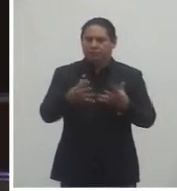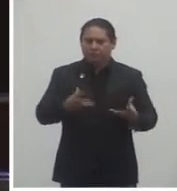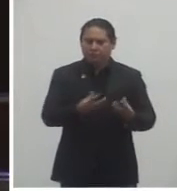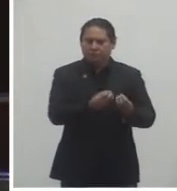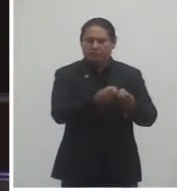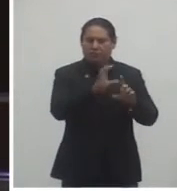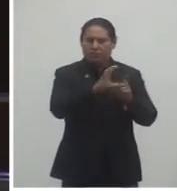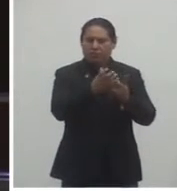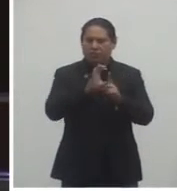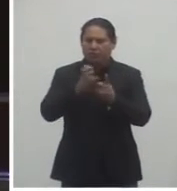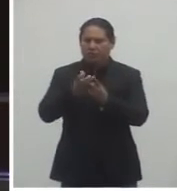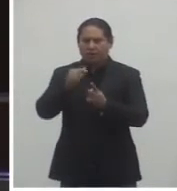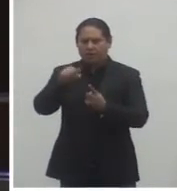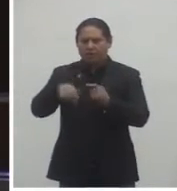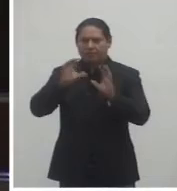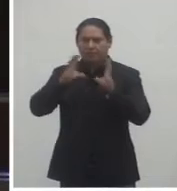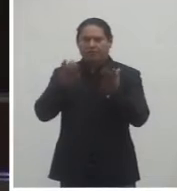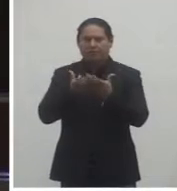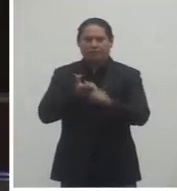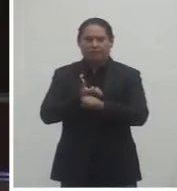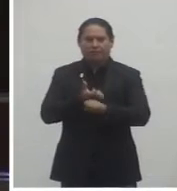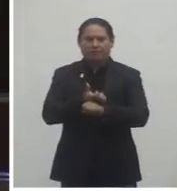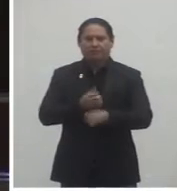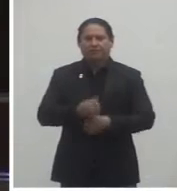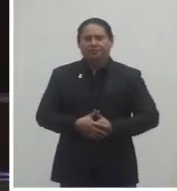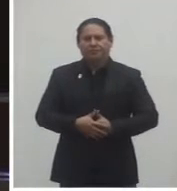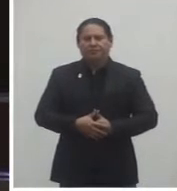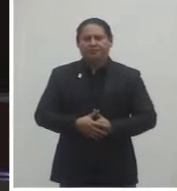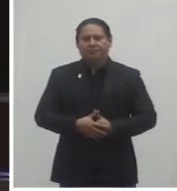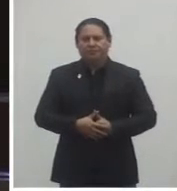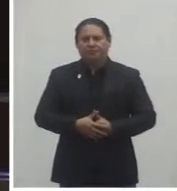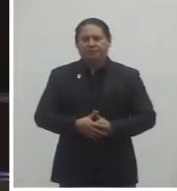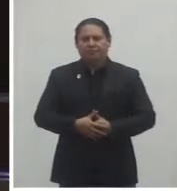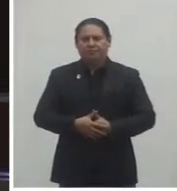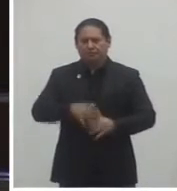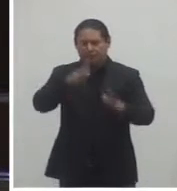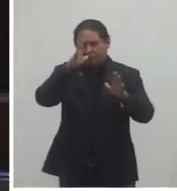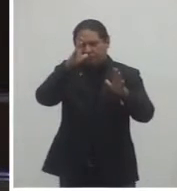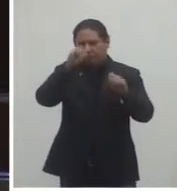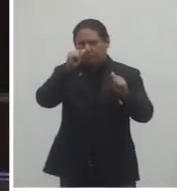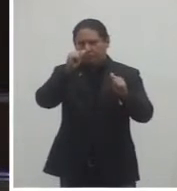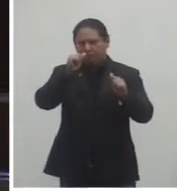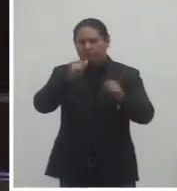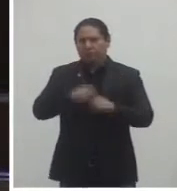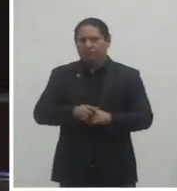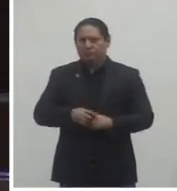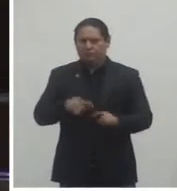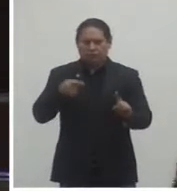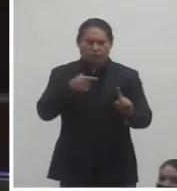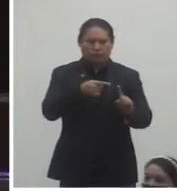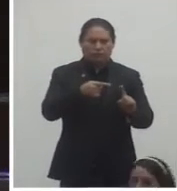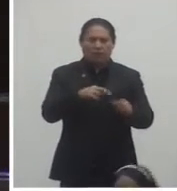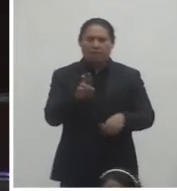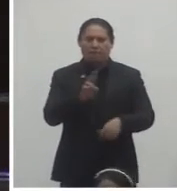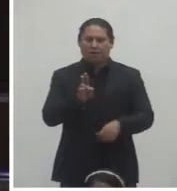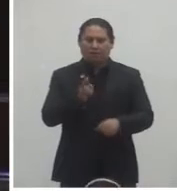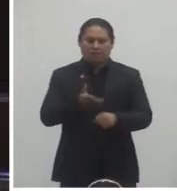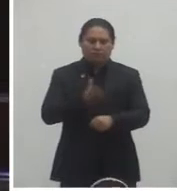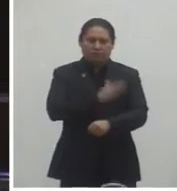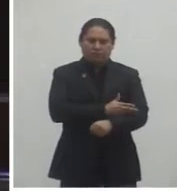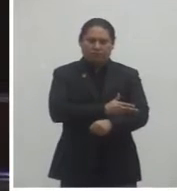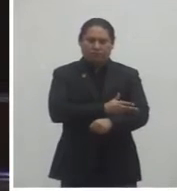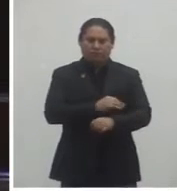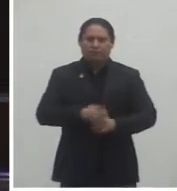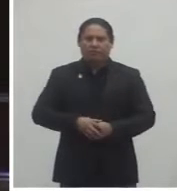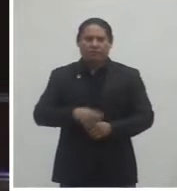de las comisiones de este Congreso del Estado, que, en el acuerdo a que se refiere en el párrafo anterior, por una parte